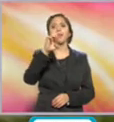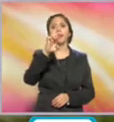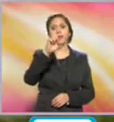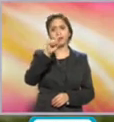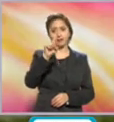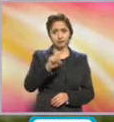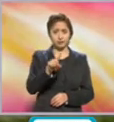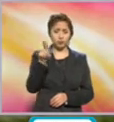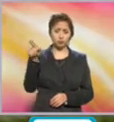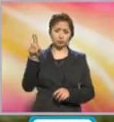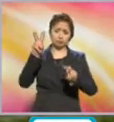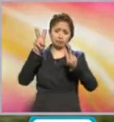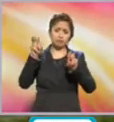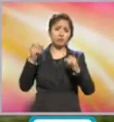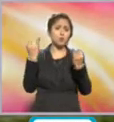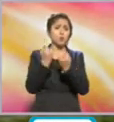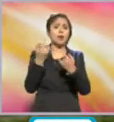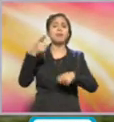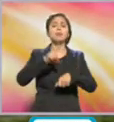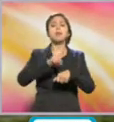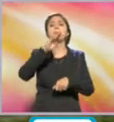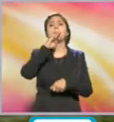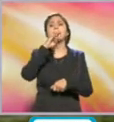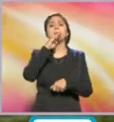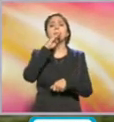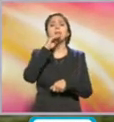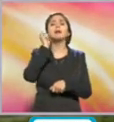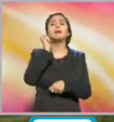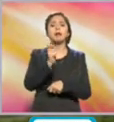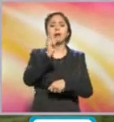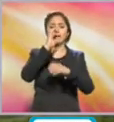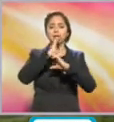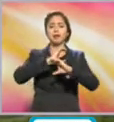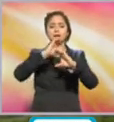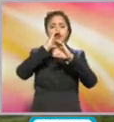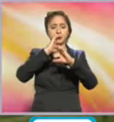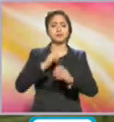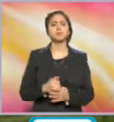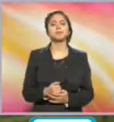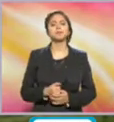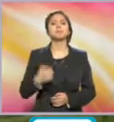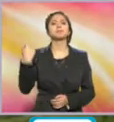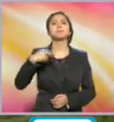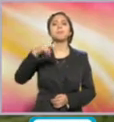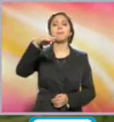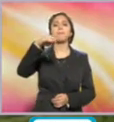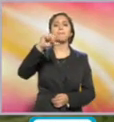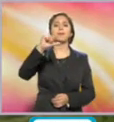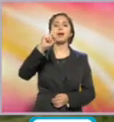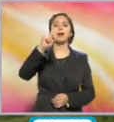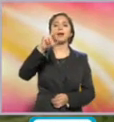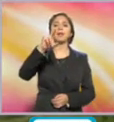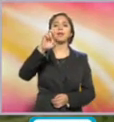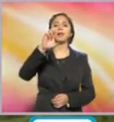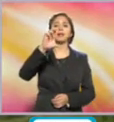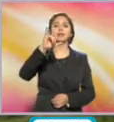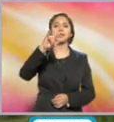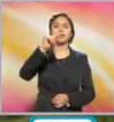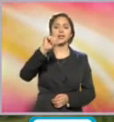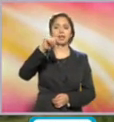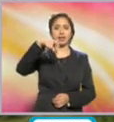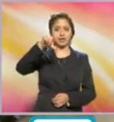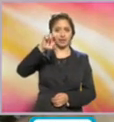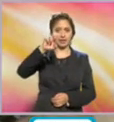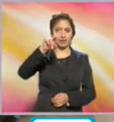suena mucho el Día de la Madre, Ya lo que el 10 de joven era. mayo. Ay, madrecita, que Madrecita. esta sí es de rancho. No vayas a Fíjate. llorar, Liliana.